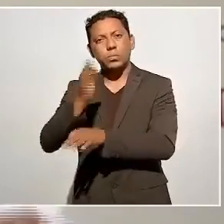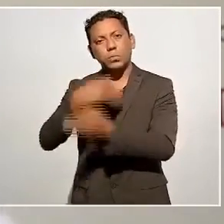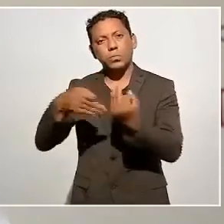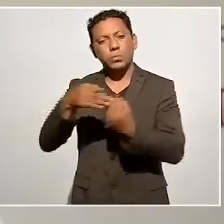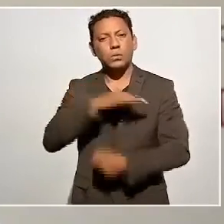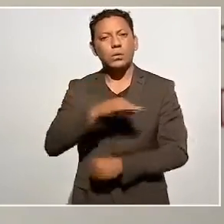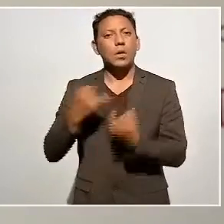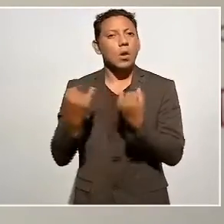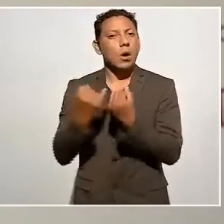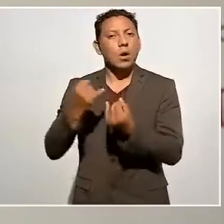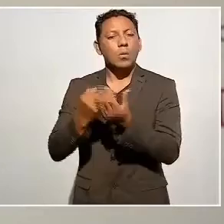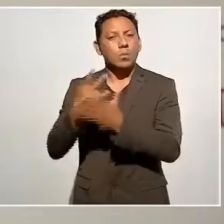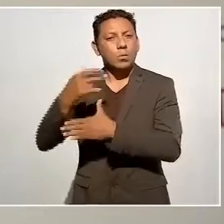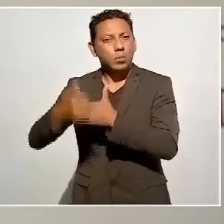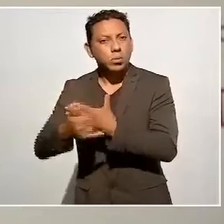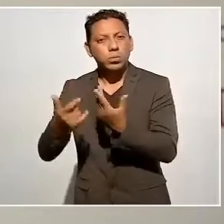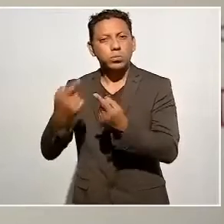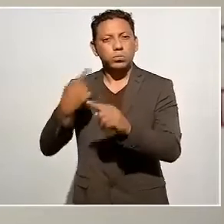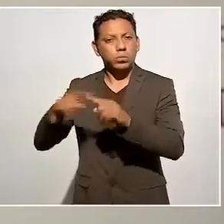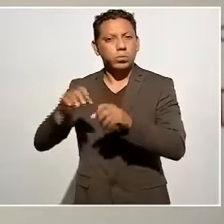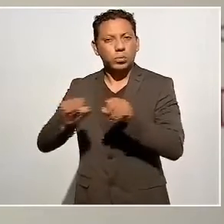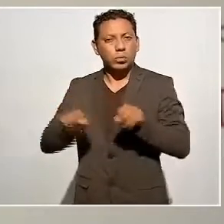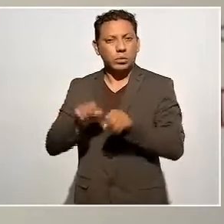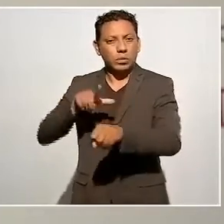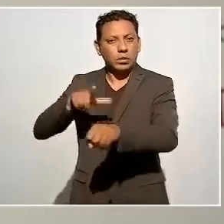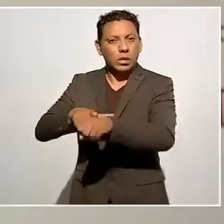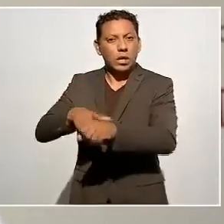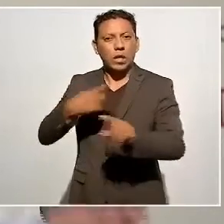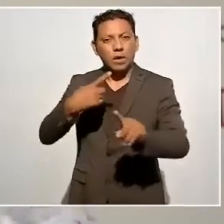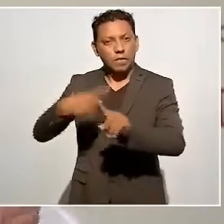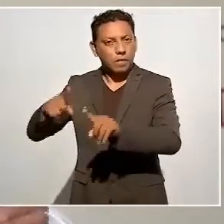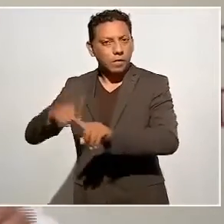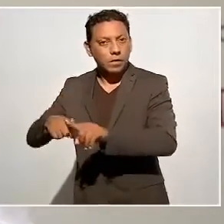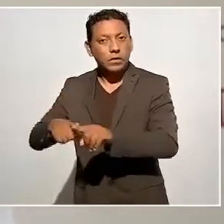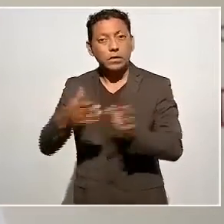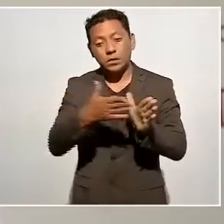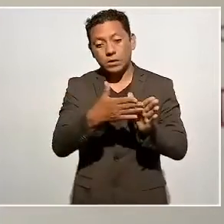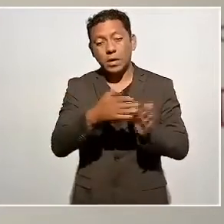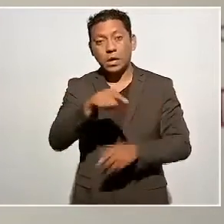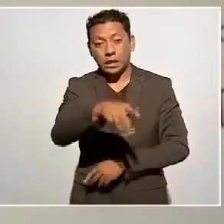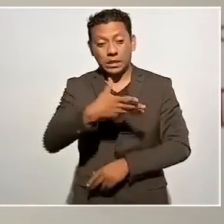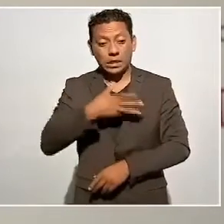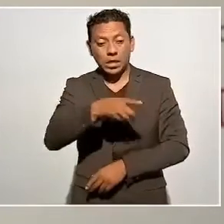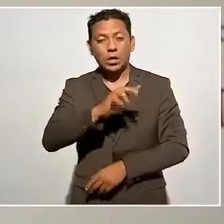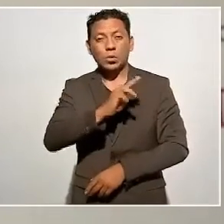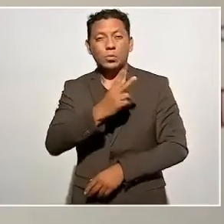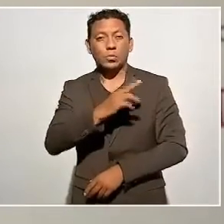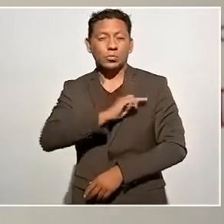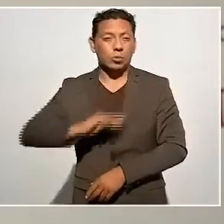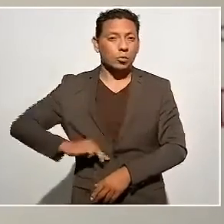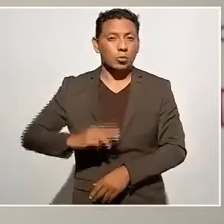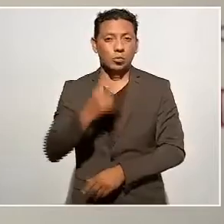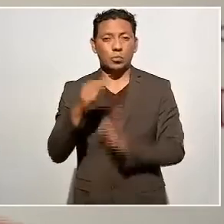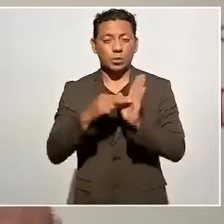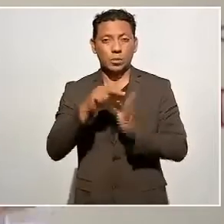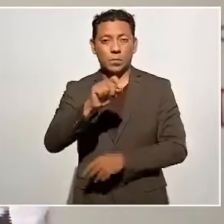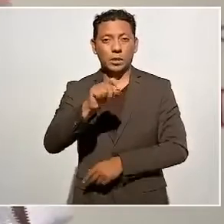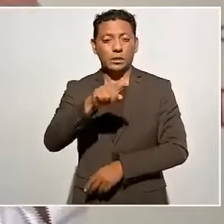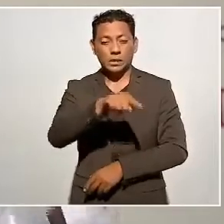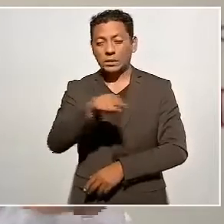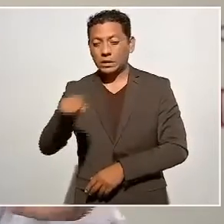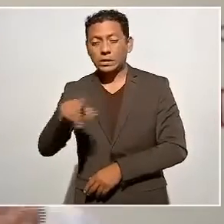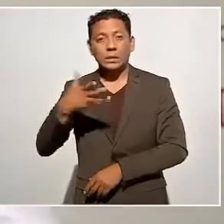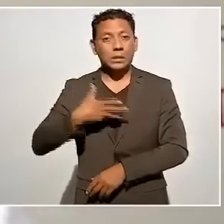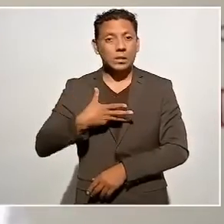también los programas sociales que nada más en estos 2 municipios en el año 2020 tuvieron